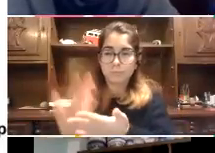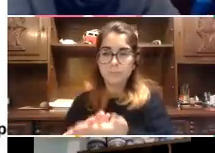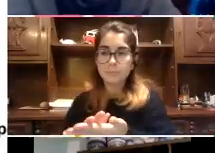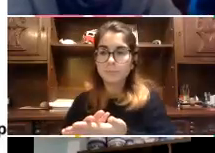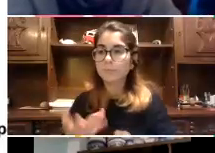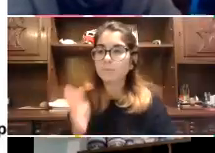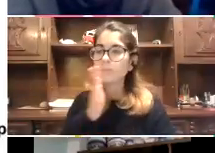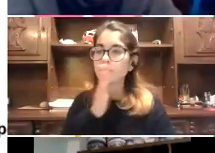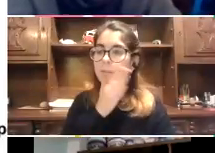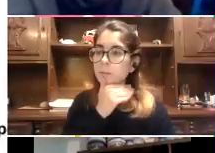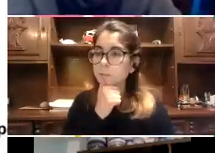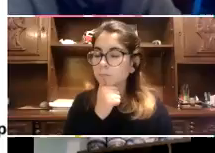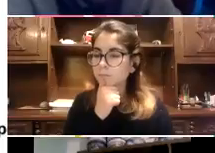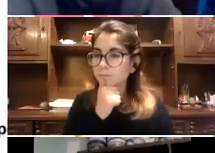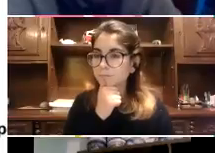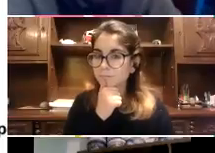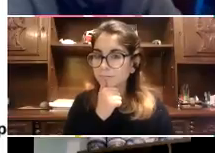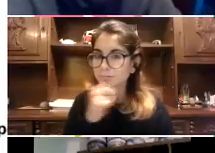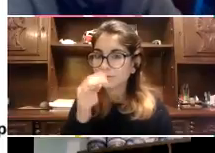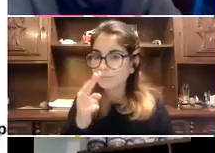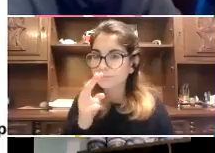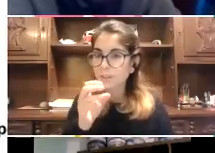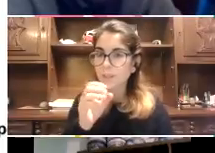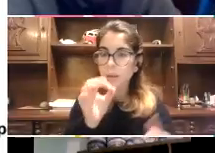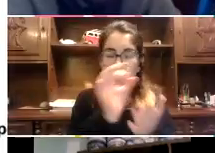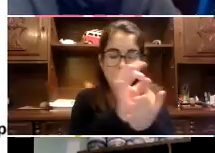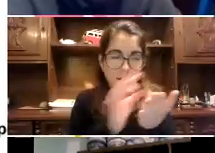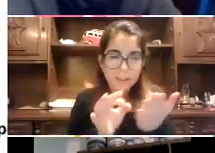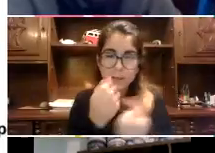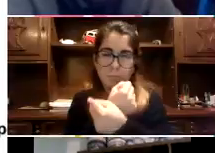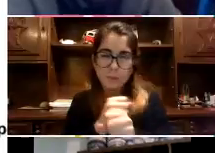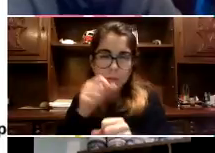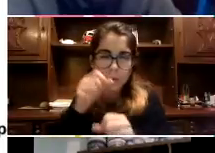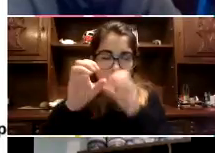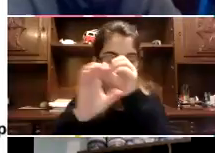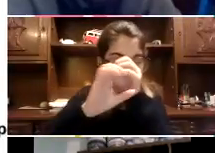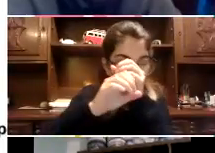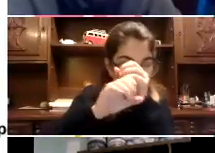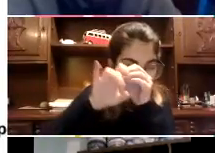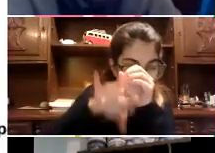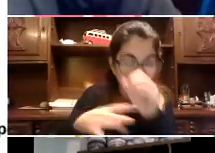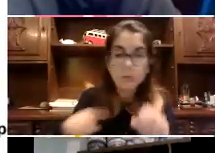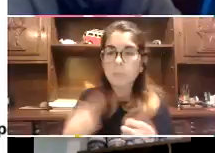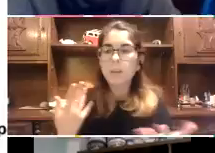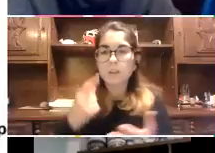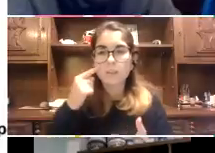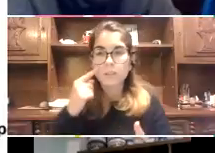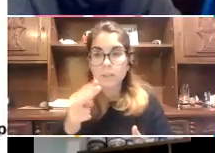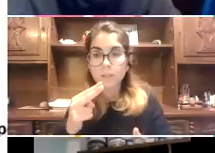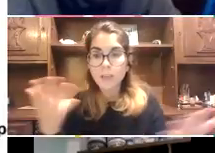contacto directo con partículas, o no se observaba la interacción entre partículas, sino que lo que se observaba era la interacción entre